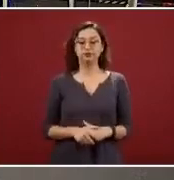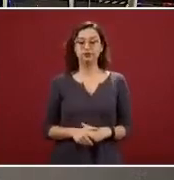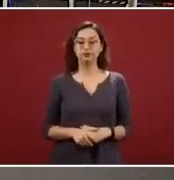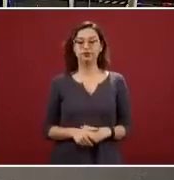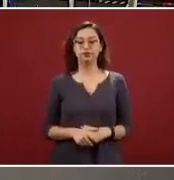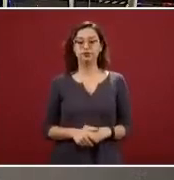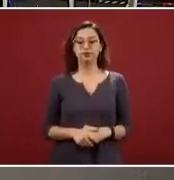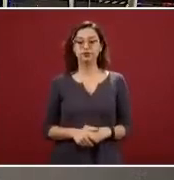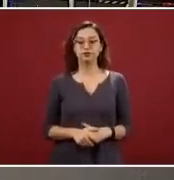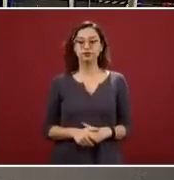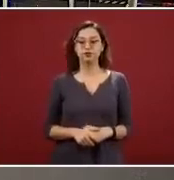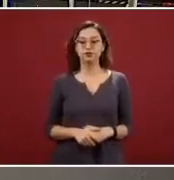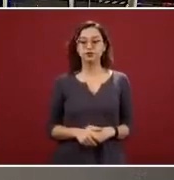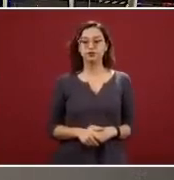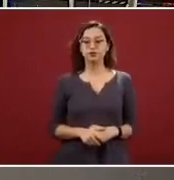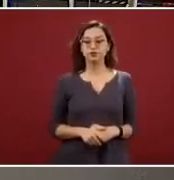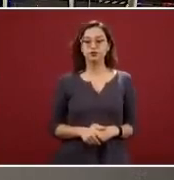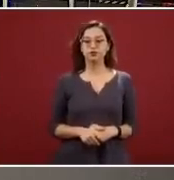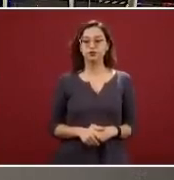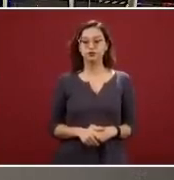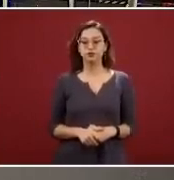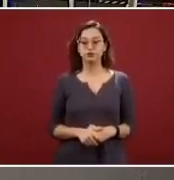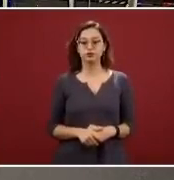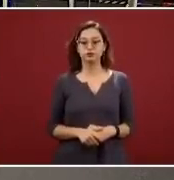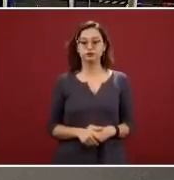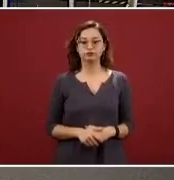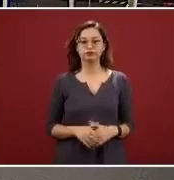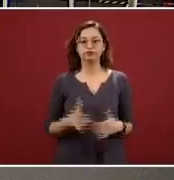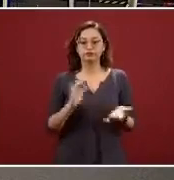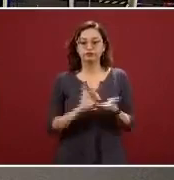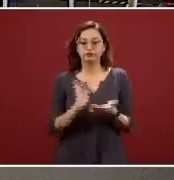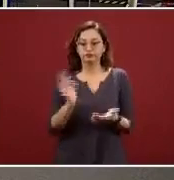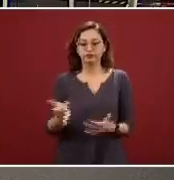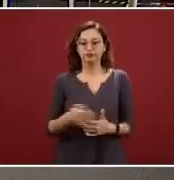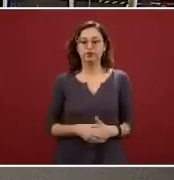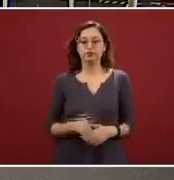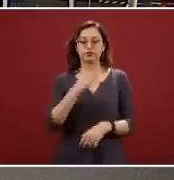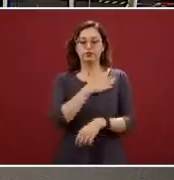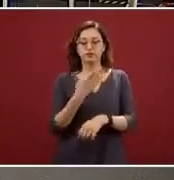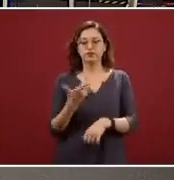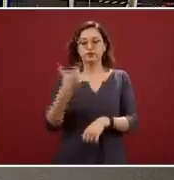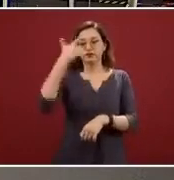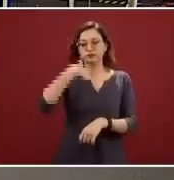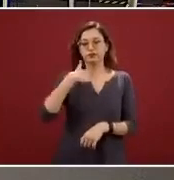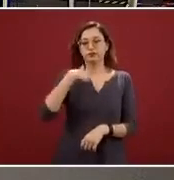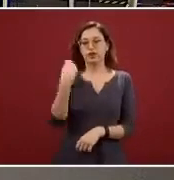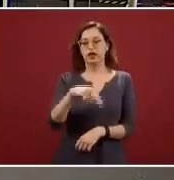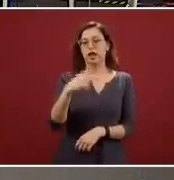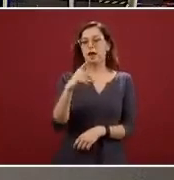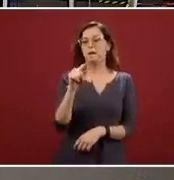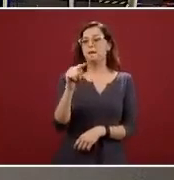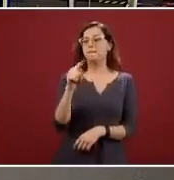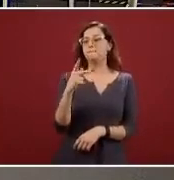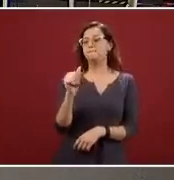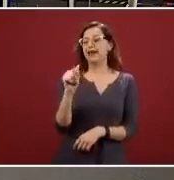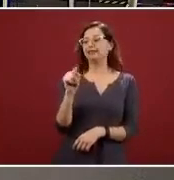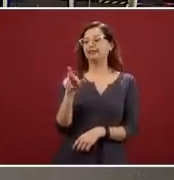otra vez. Vamos avanzando. Entonces, sí, gracias. Buenas noches. Patricia Rodríguez Calva, de Grupo